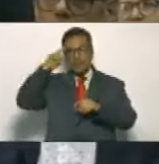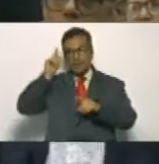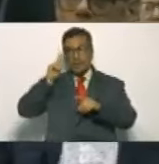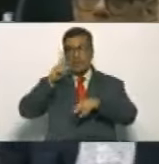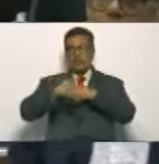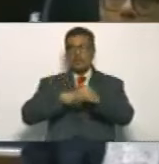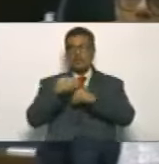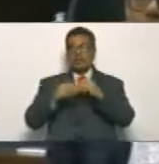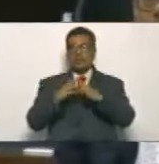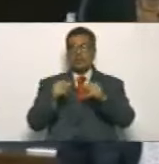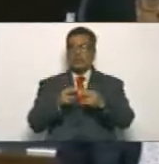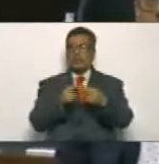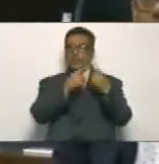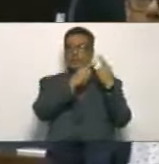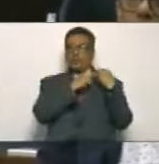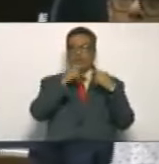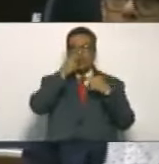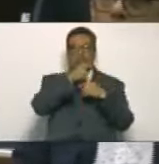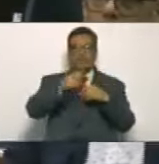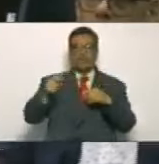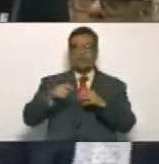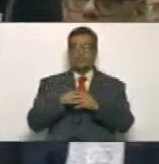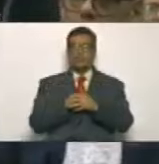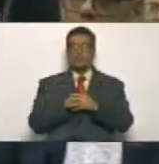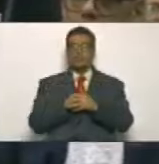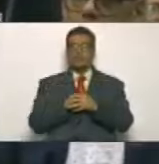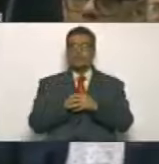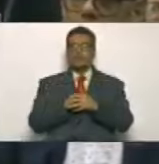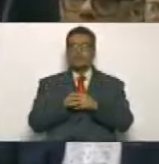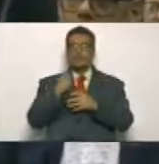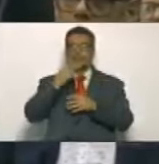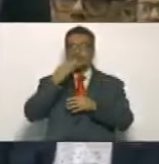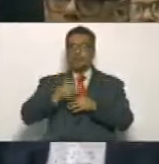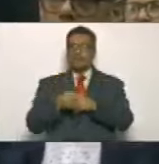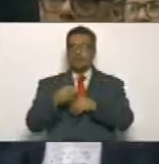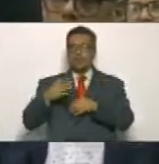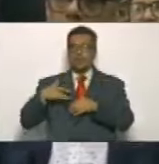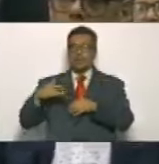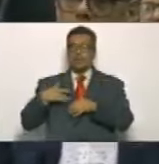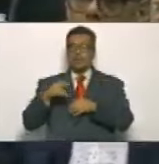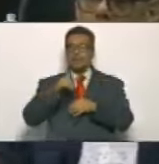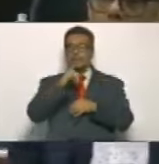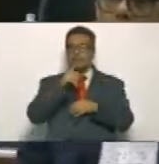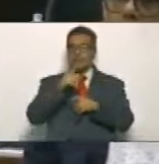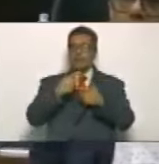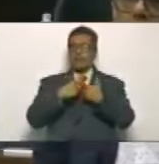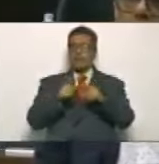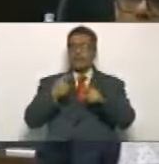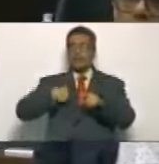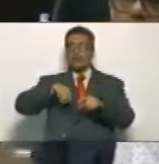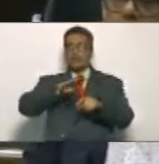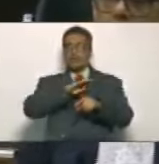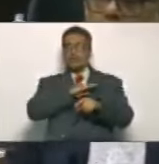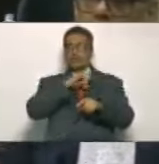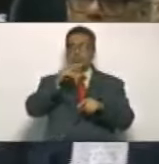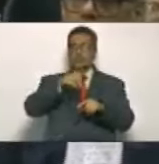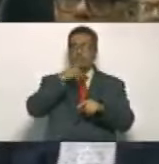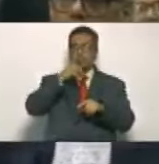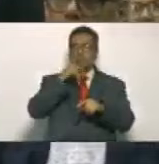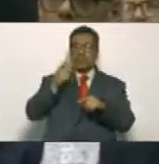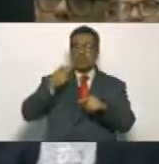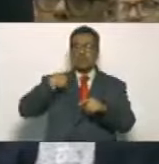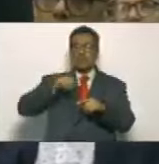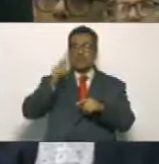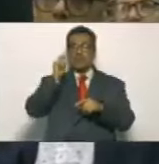asignarle responsabilidades al pueblo palestino. Uno realmente se siente incómodo, pero nosotros como políticos tenemos